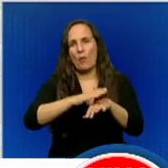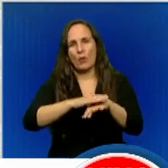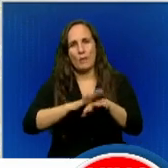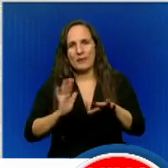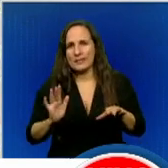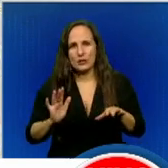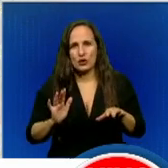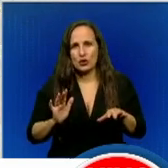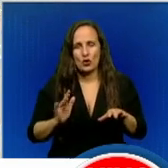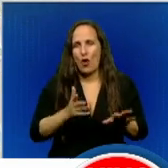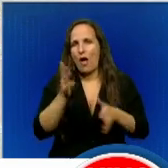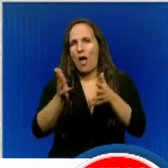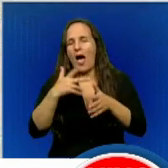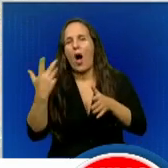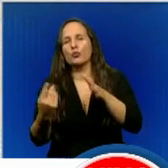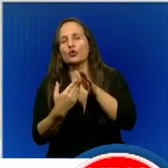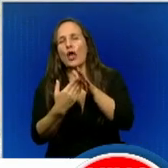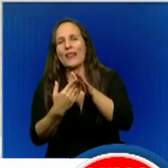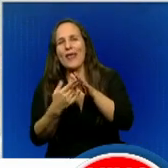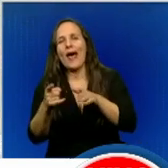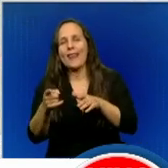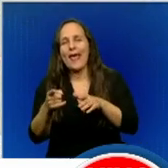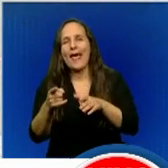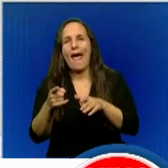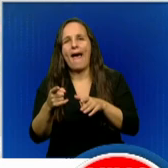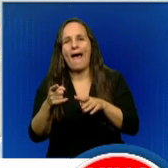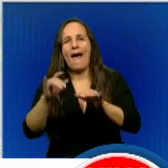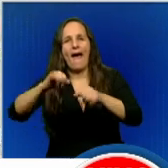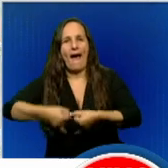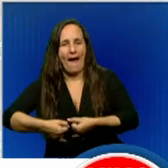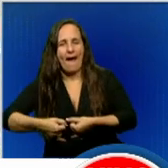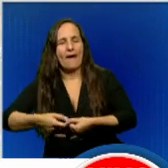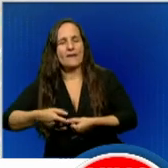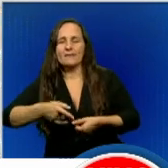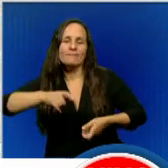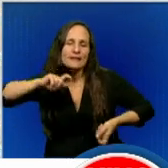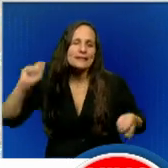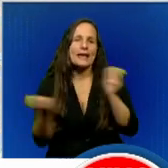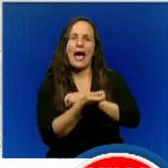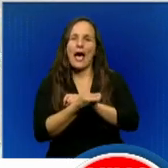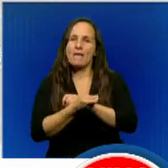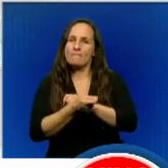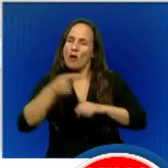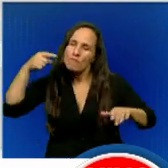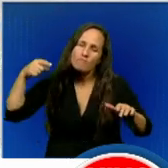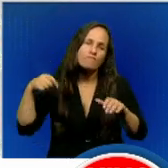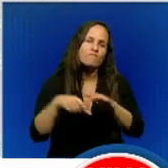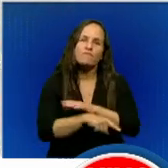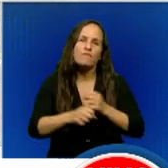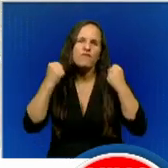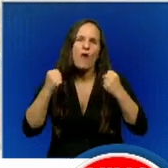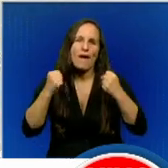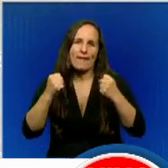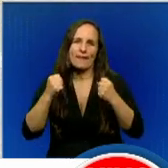convencer a las autoridades del profundo cambio que se requiere imperiosamente en nuestra